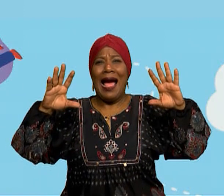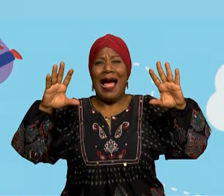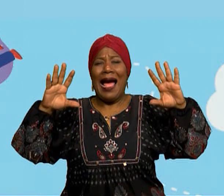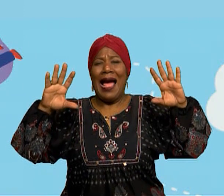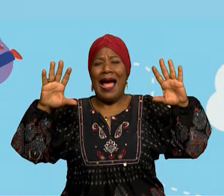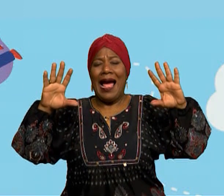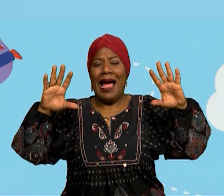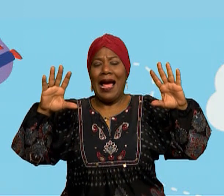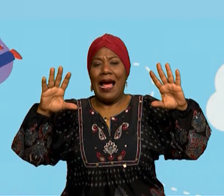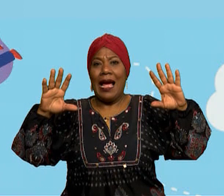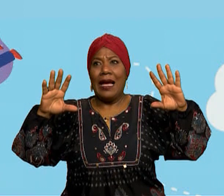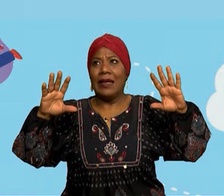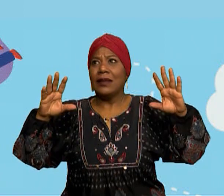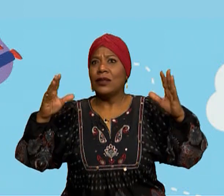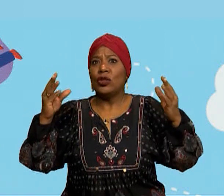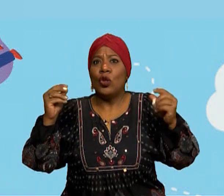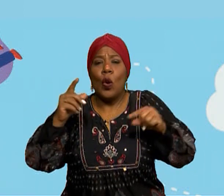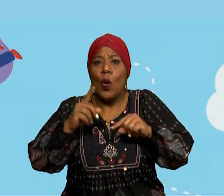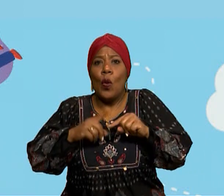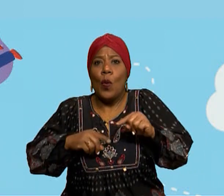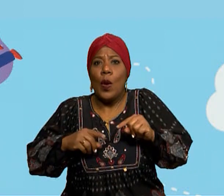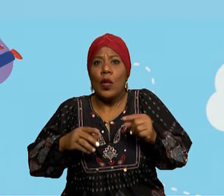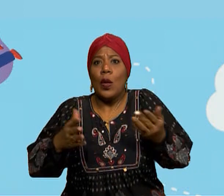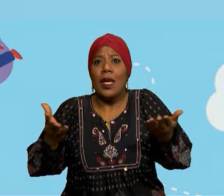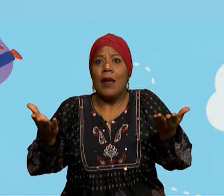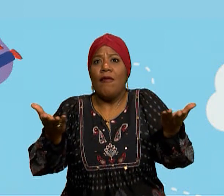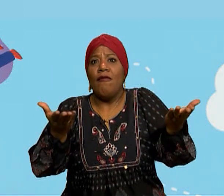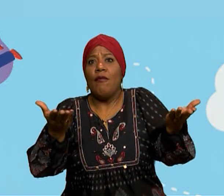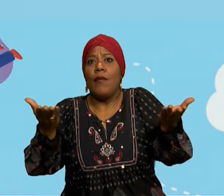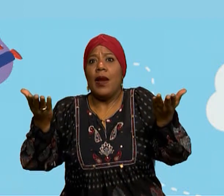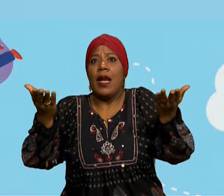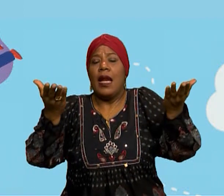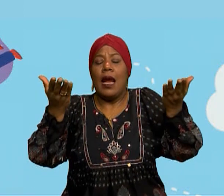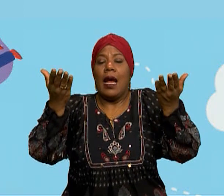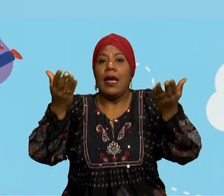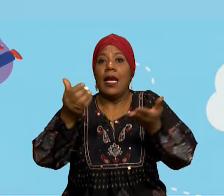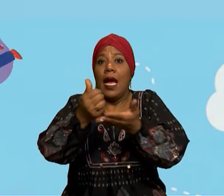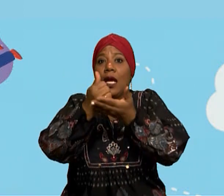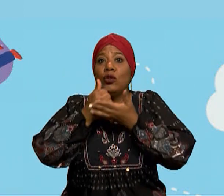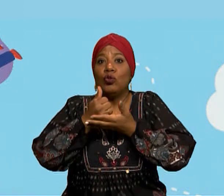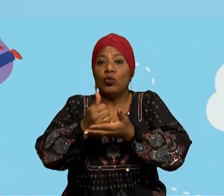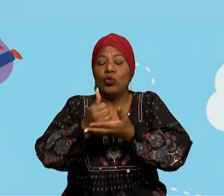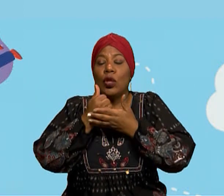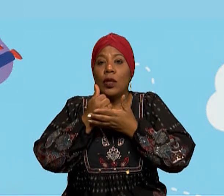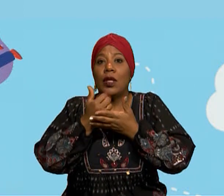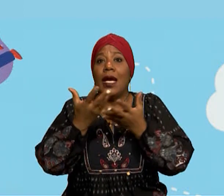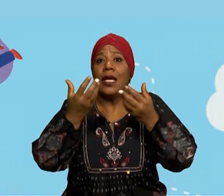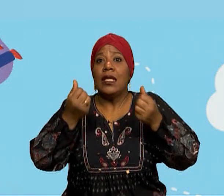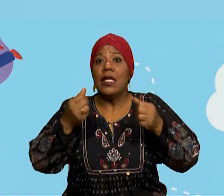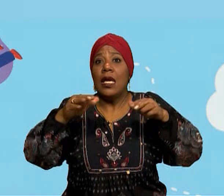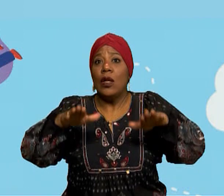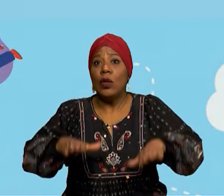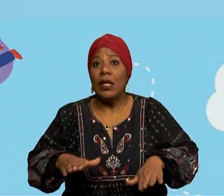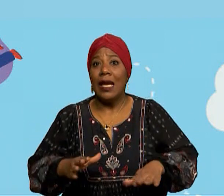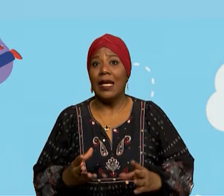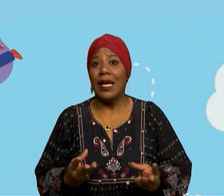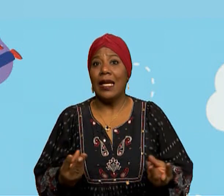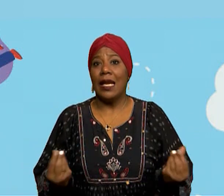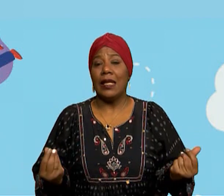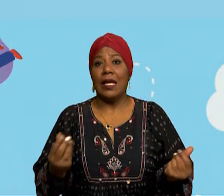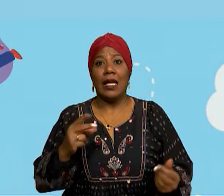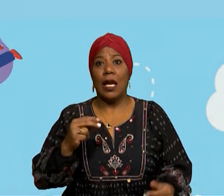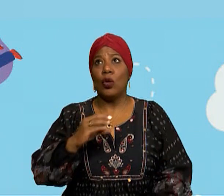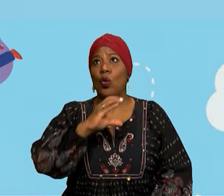¡ay! Estoy muy lejos del suelo. ¡Que alguien me ayude! Quiero estar en el suelo, no en el